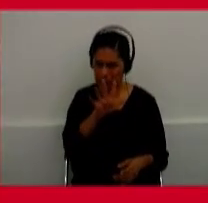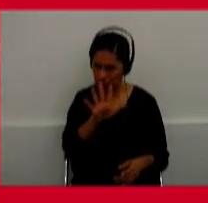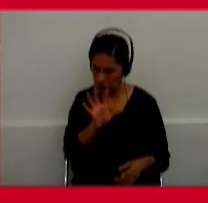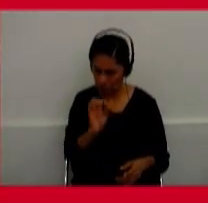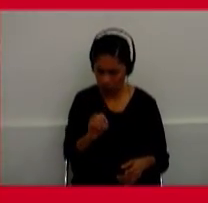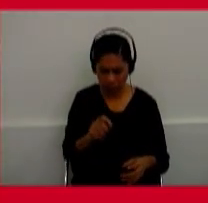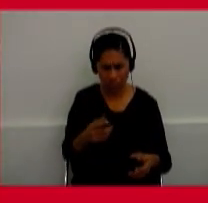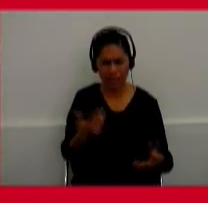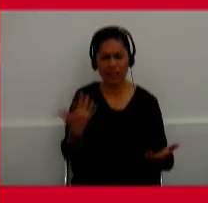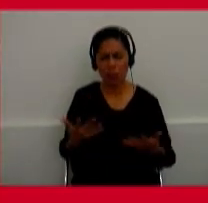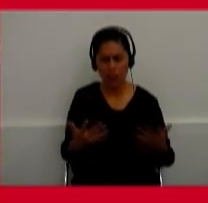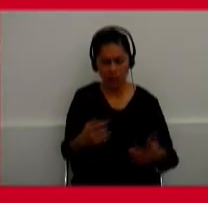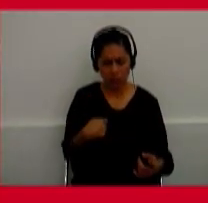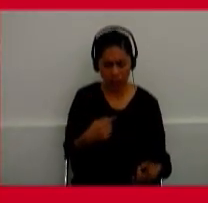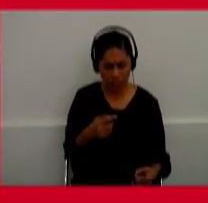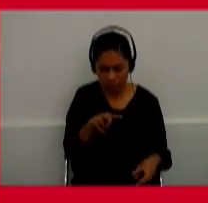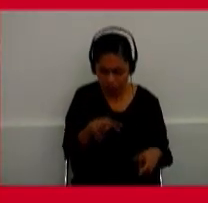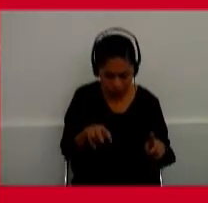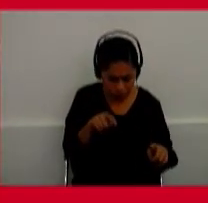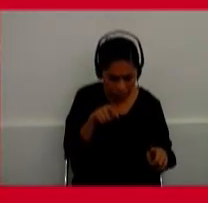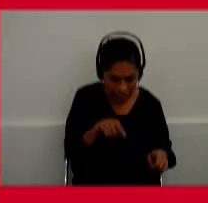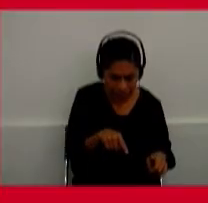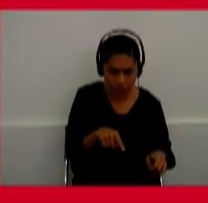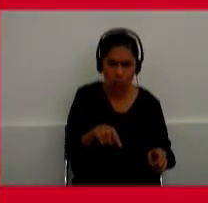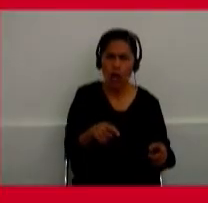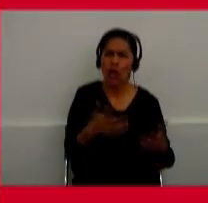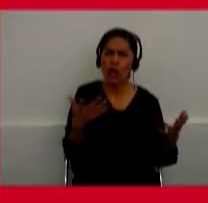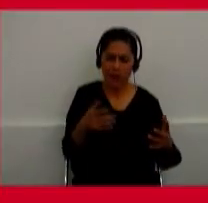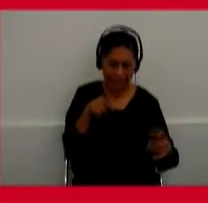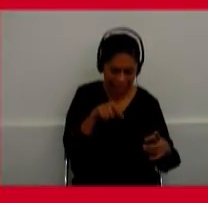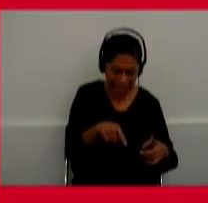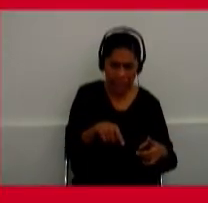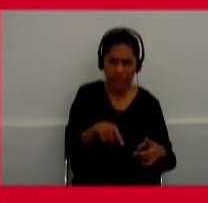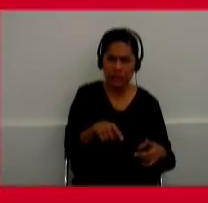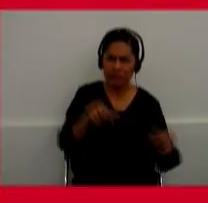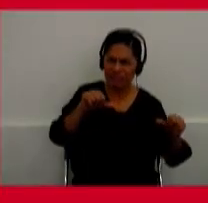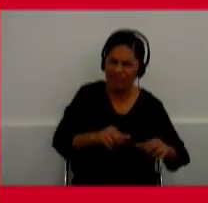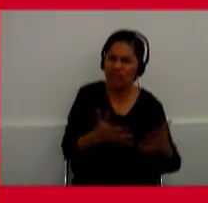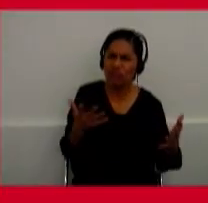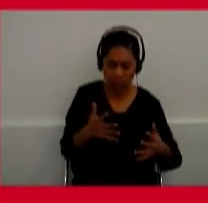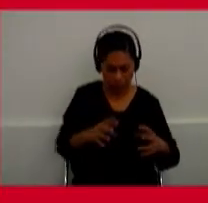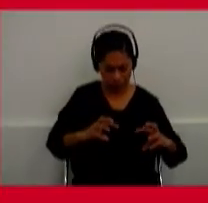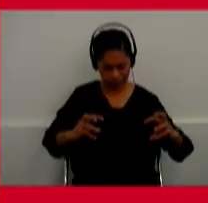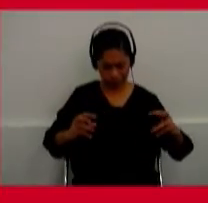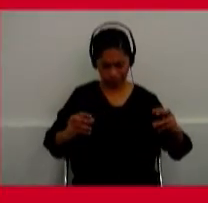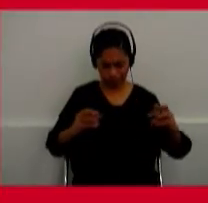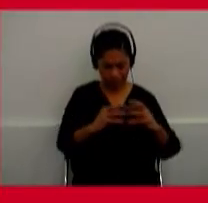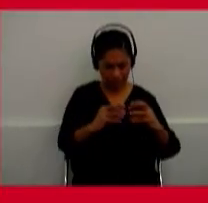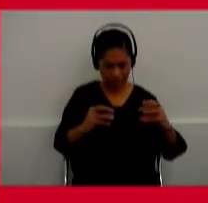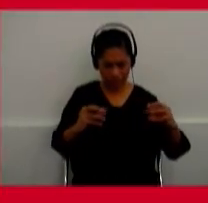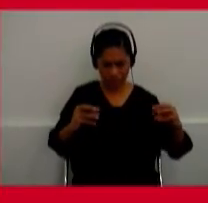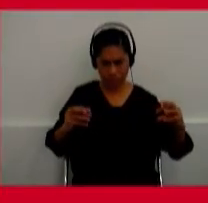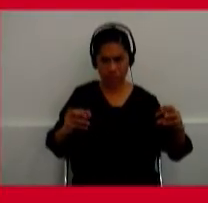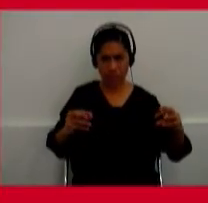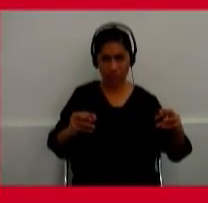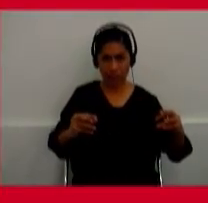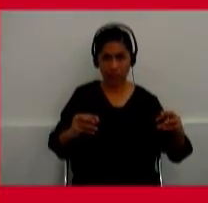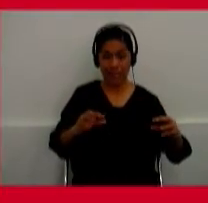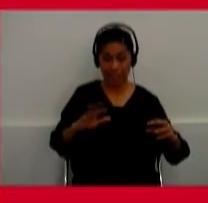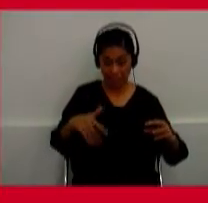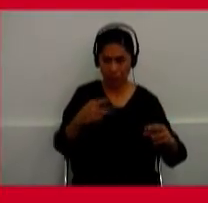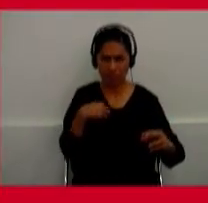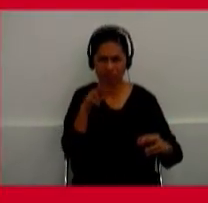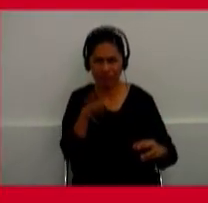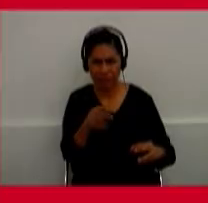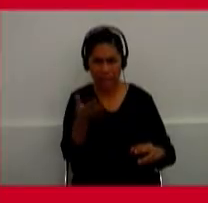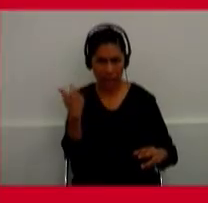poder encontrar el punto en donde el motor había desarrollado la falla. Como mostré anteriormente, fueron 8 los motores que fallaron en